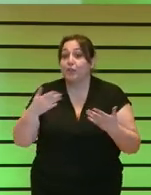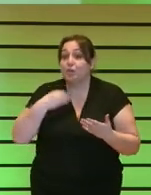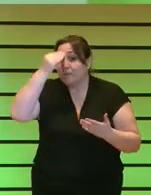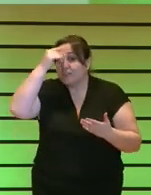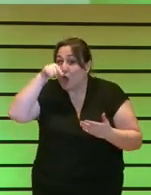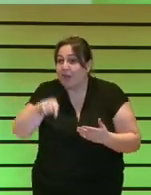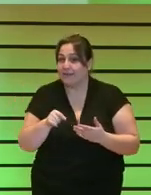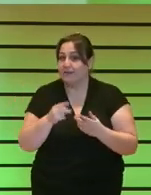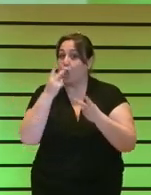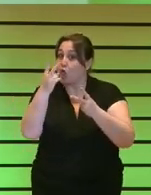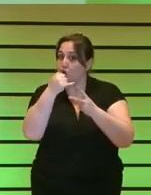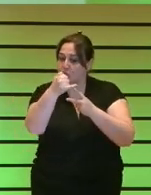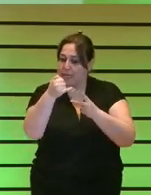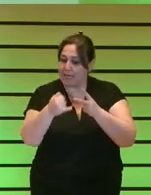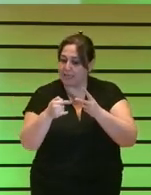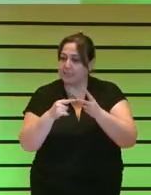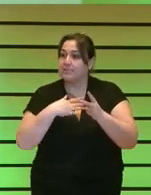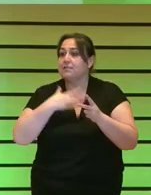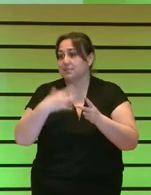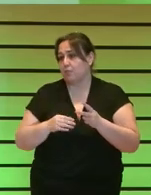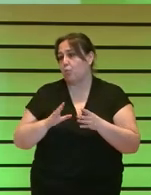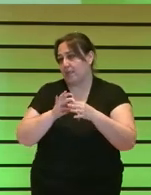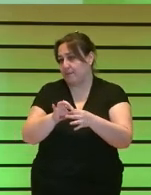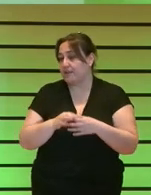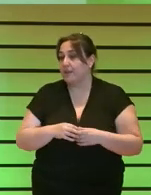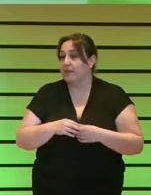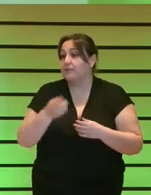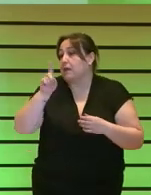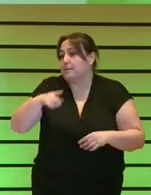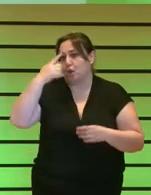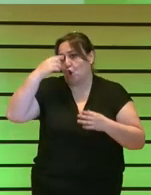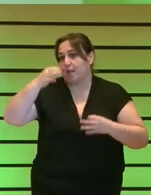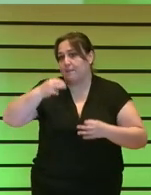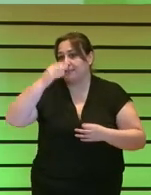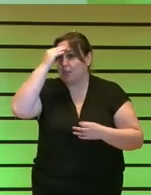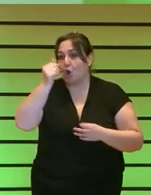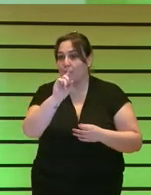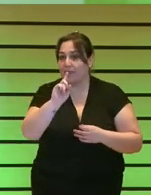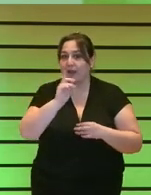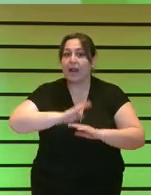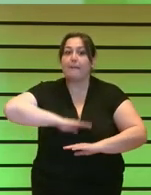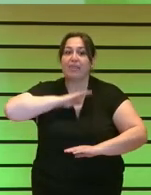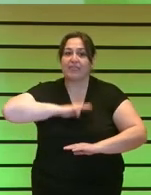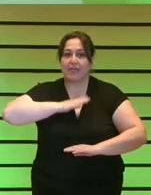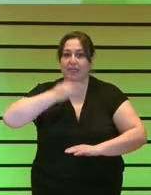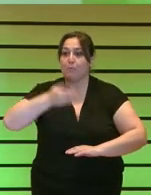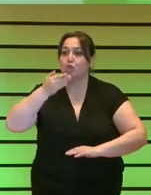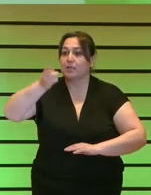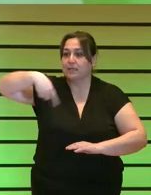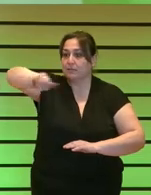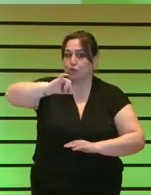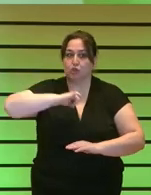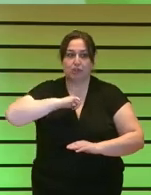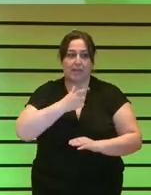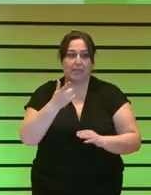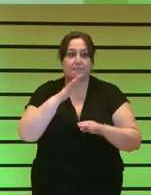ahí son las dos líneas en las que se puede integrar y por supuesto lógicamente sin olvidar esa capacidad tan importante que tenéis de